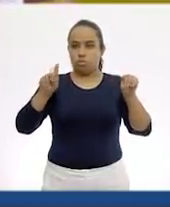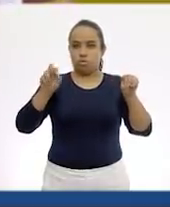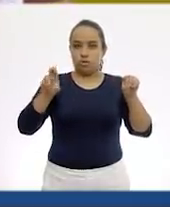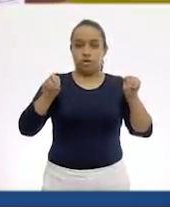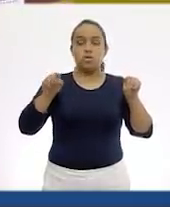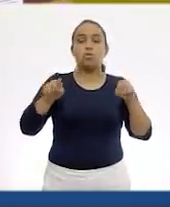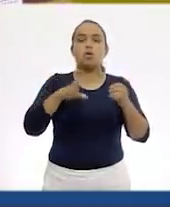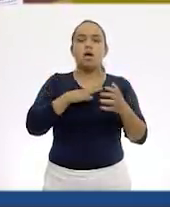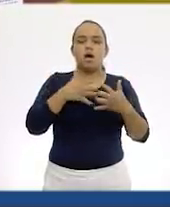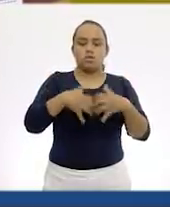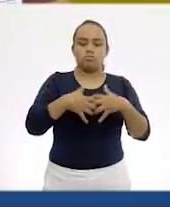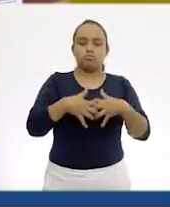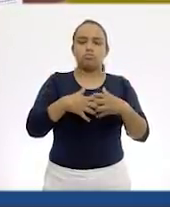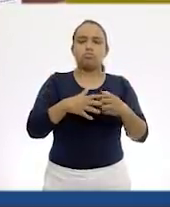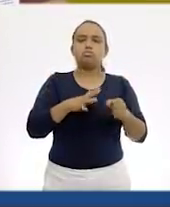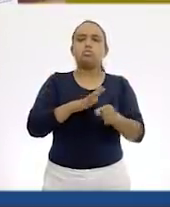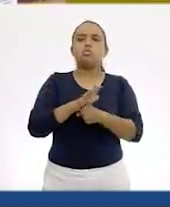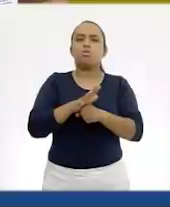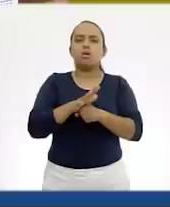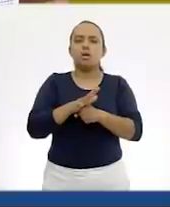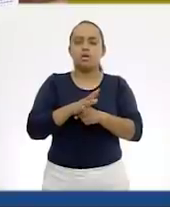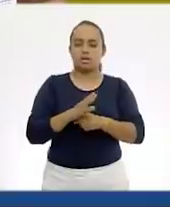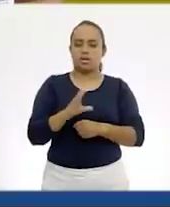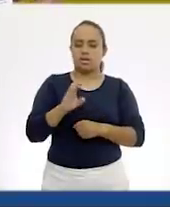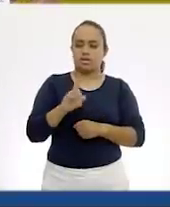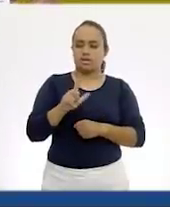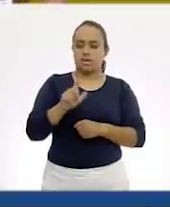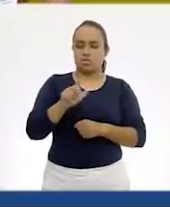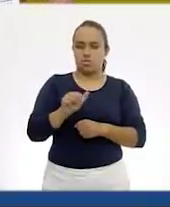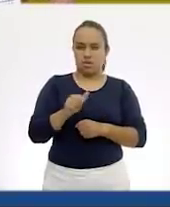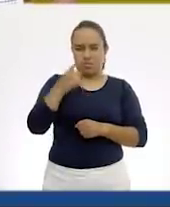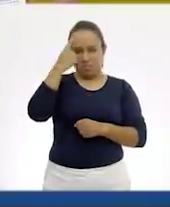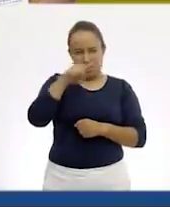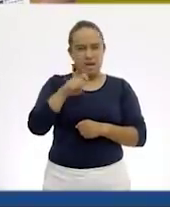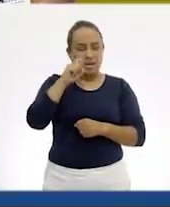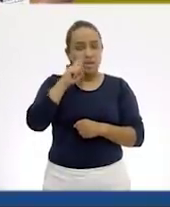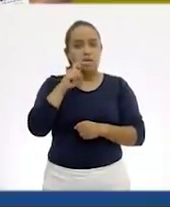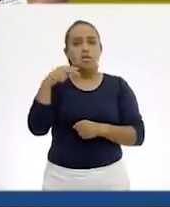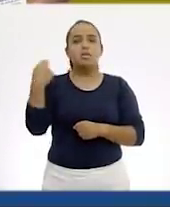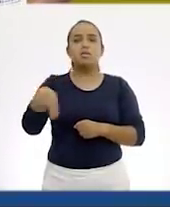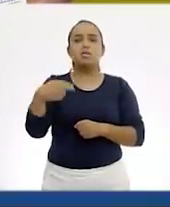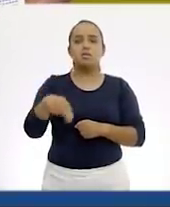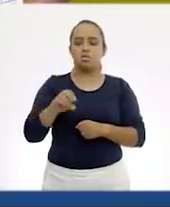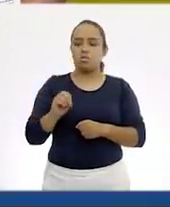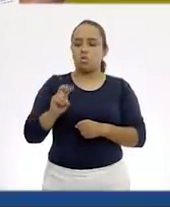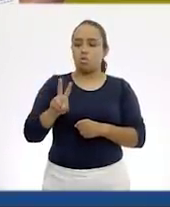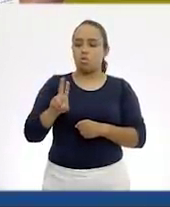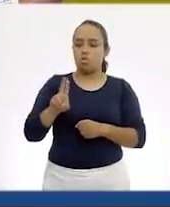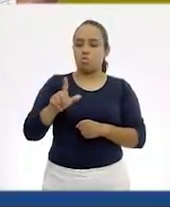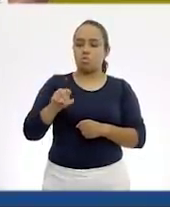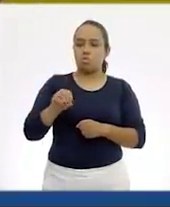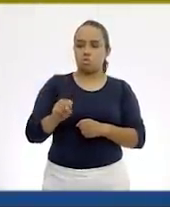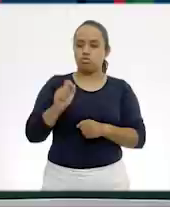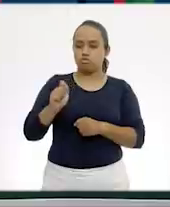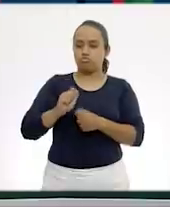se producen y maduran las células sexuales llamadas óvulos.